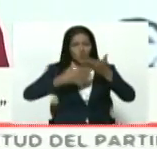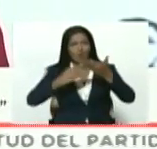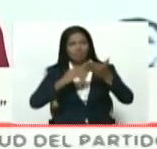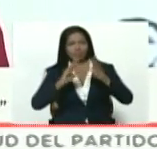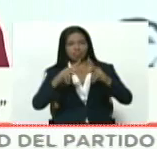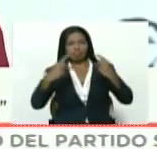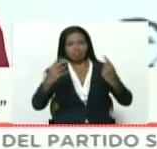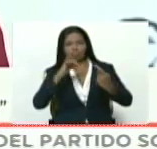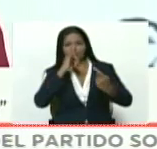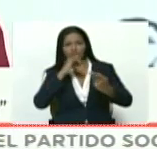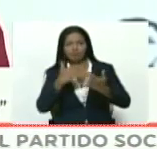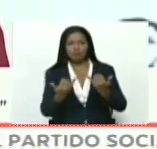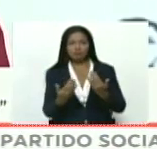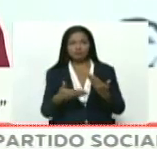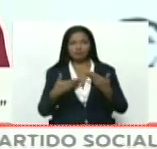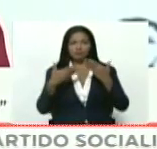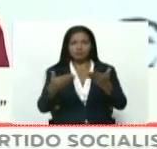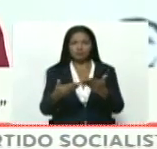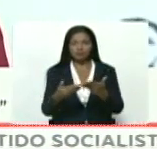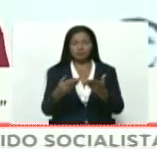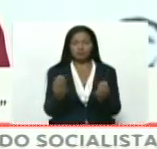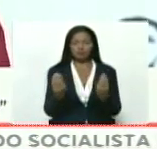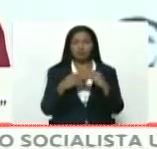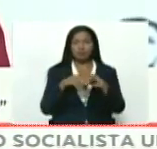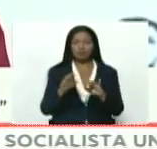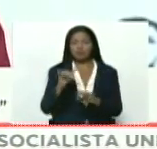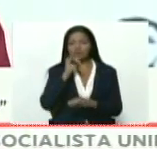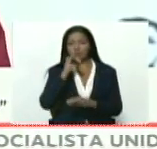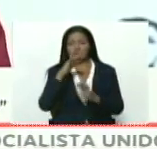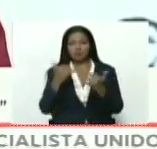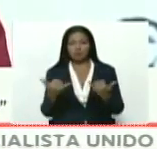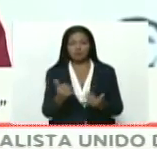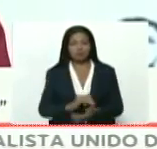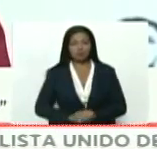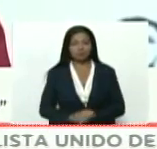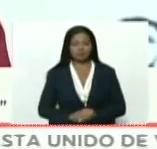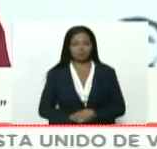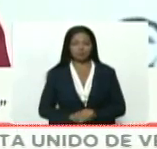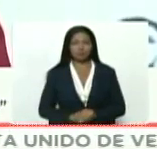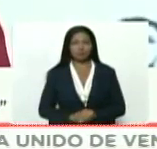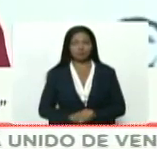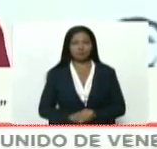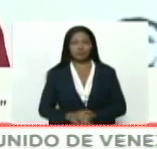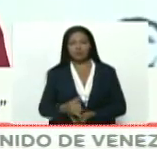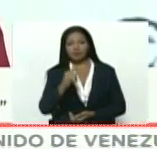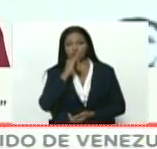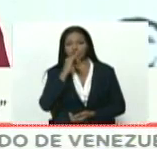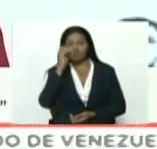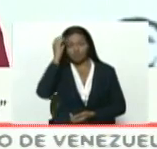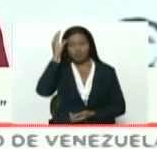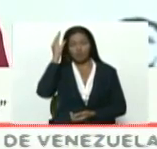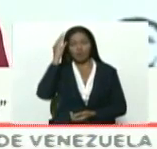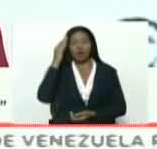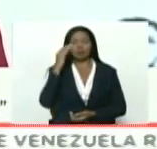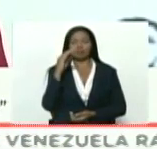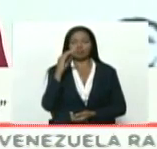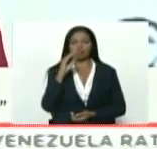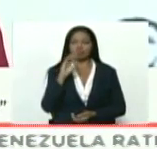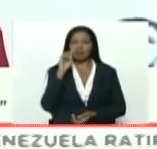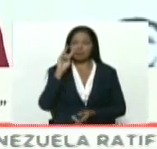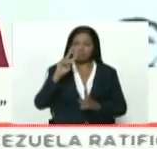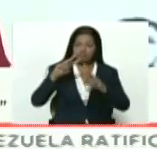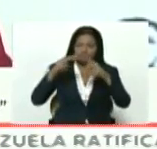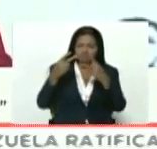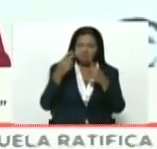aporta un gran componente de información, de capacidad de interpretación de la